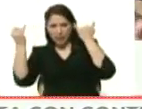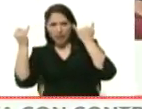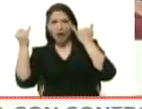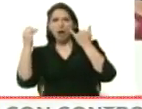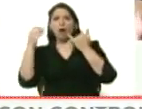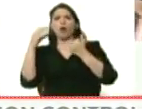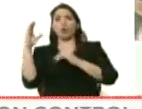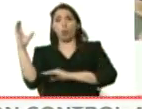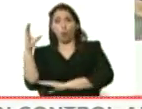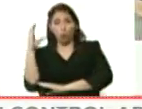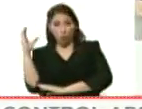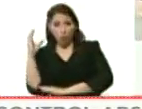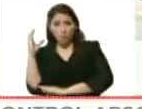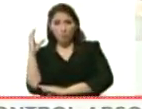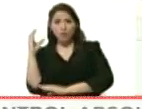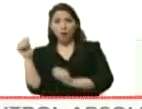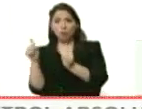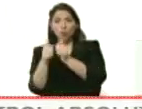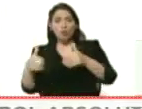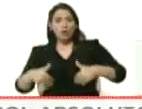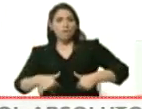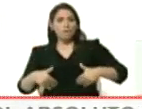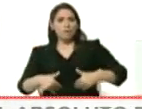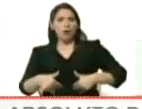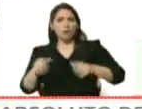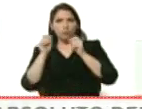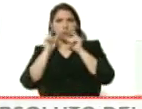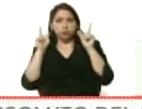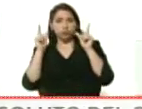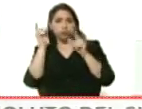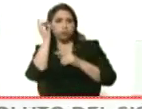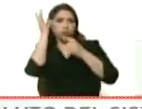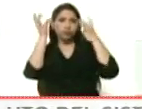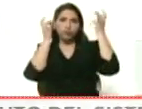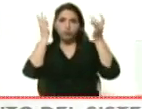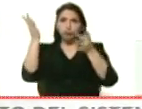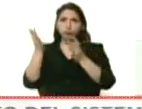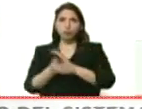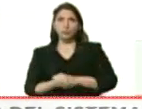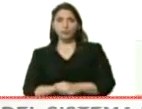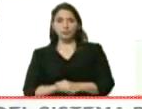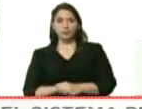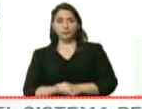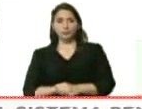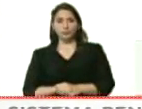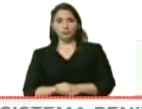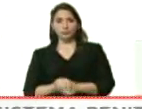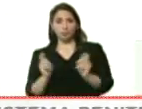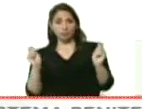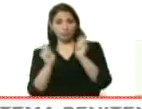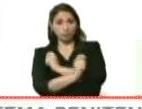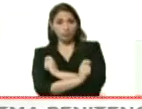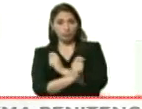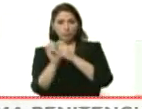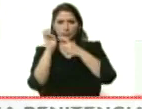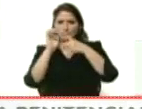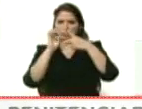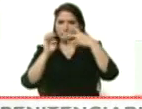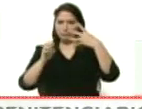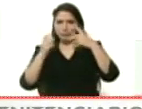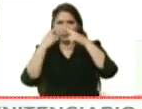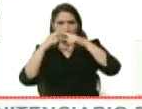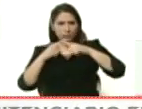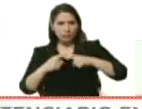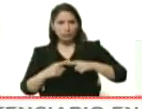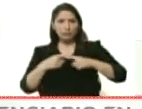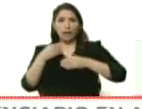Colombia y, con esfuerzo y magistral conducción, trascendiendo al hombre de armas y convirtiéndose en estadista, hace realidad la creación